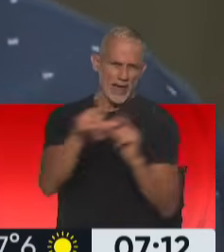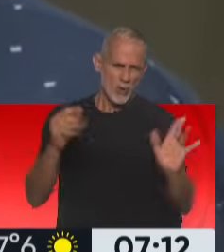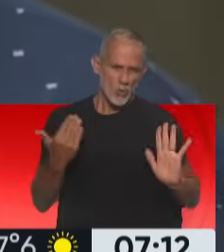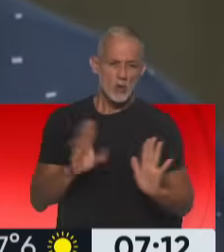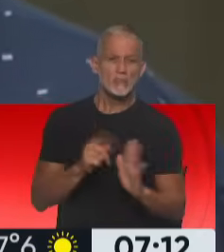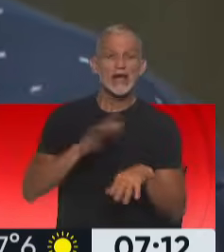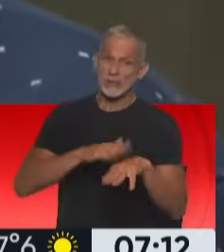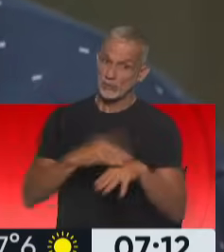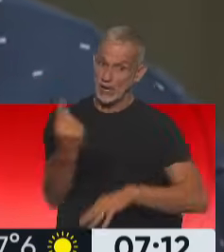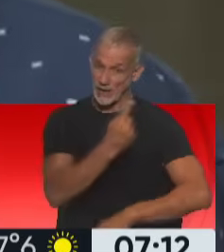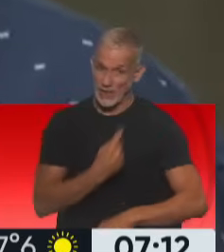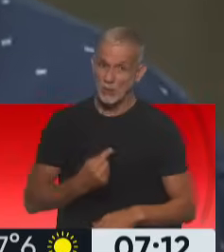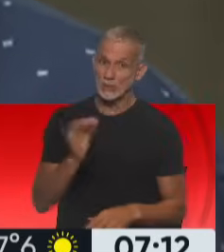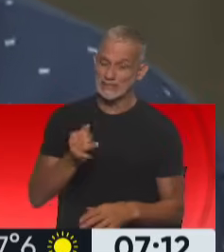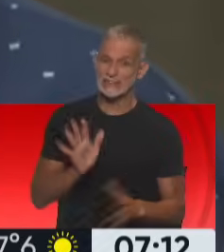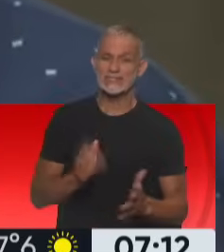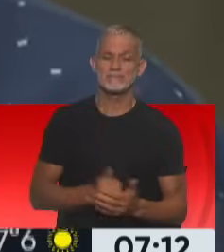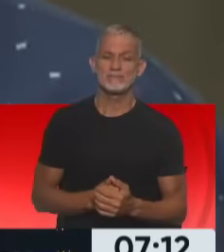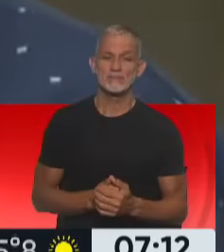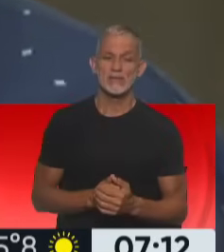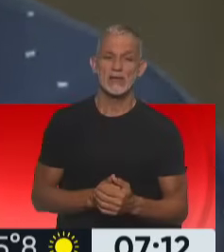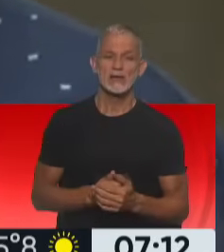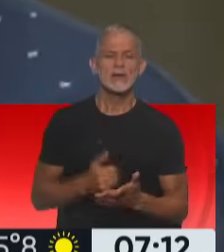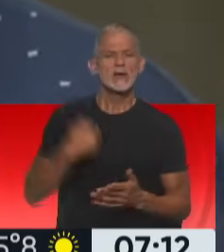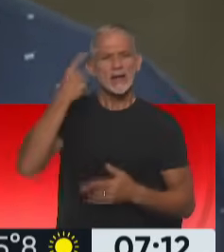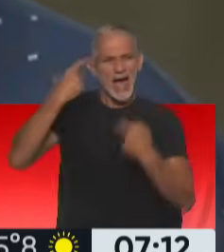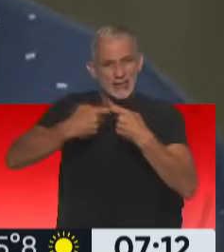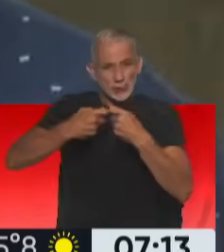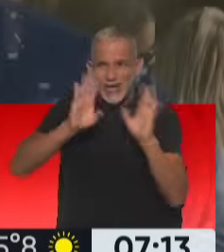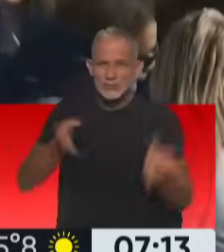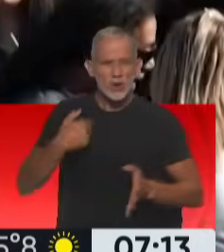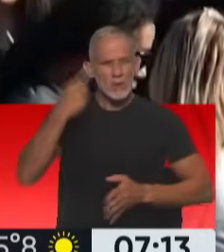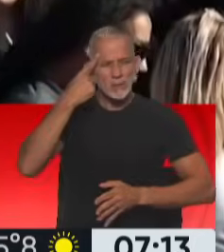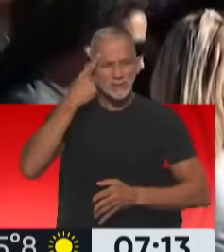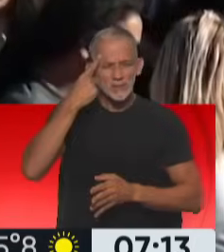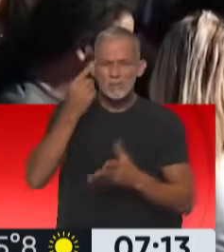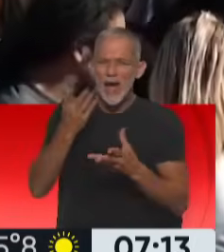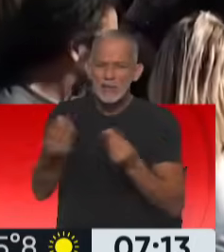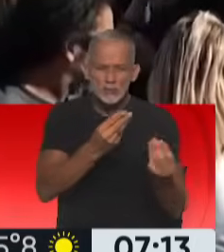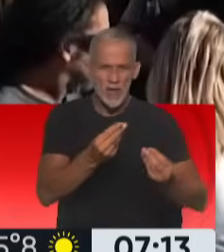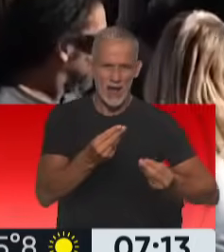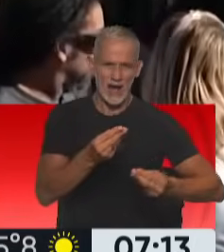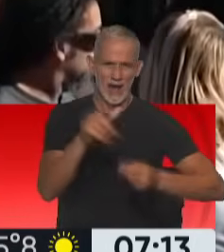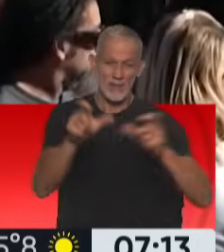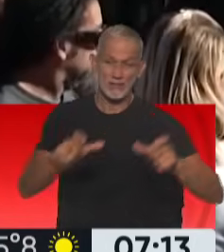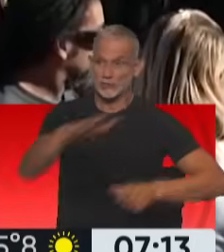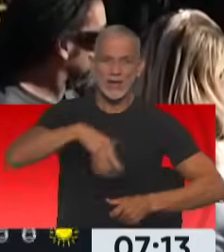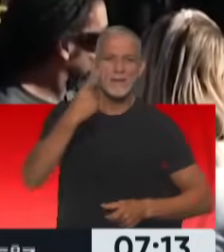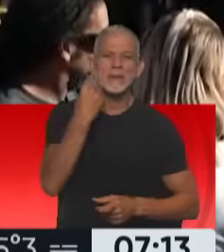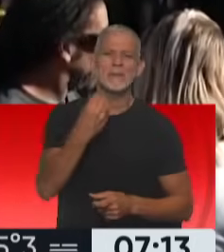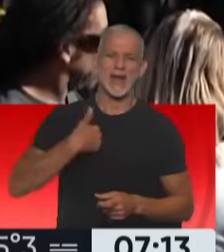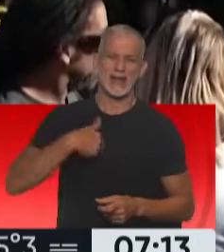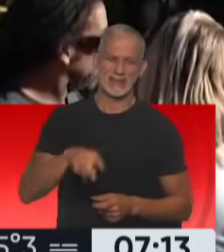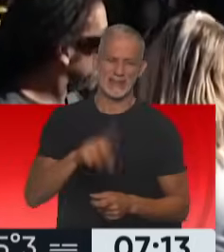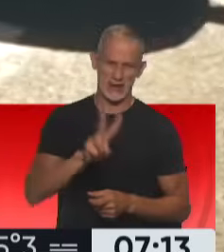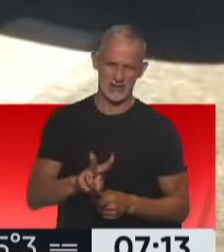siendo responsables. También creemos desde la asociación que es importante contener a esta comunidad,